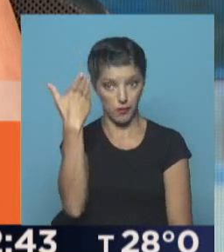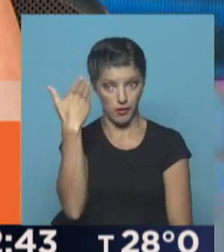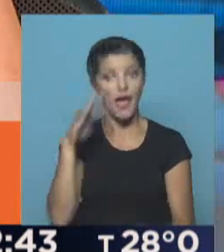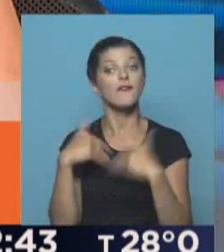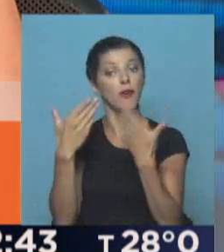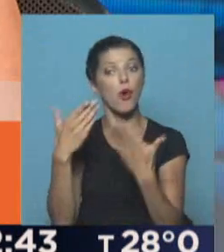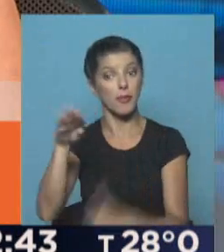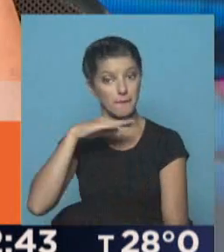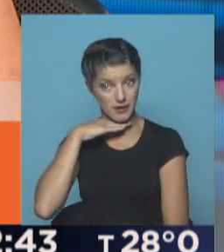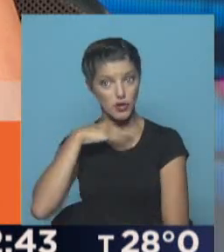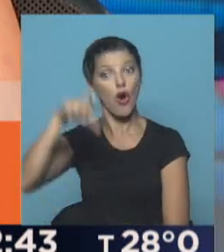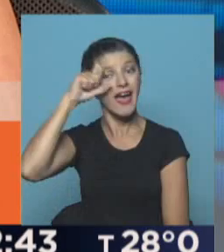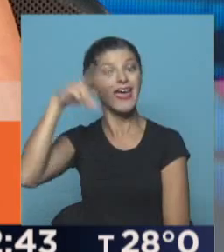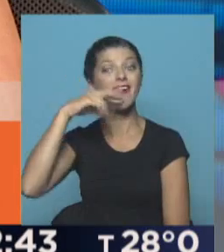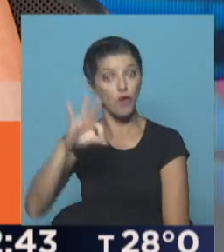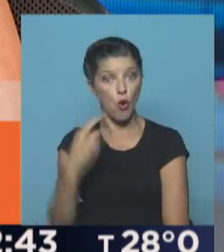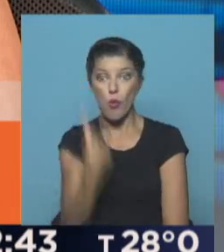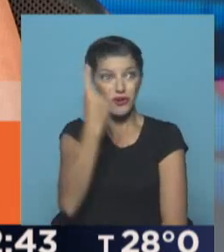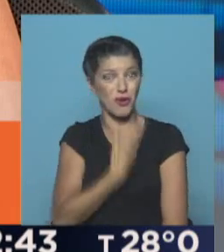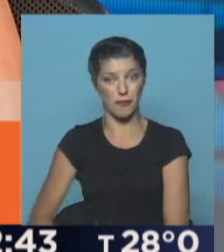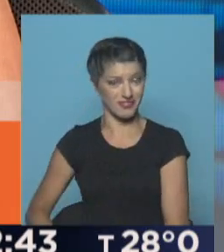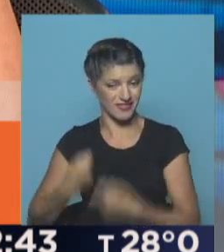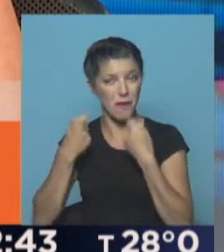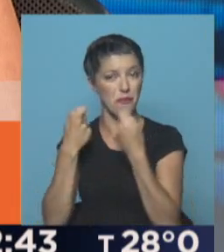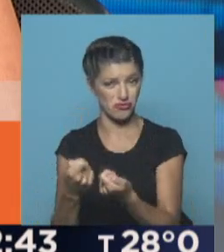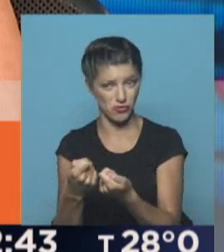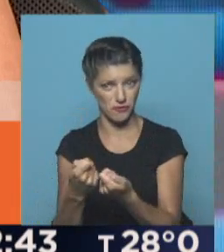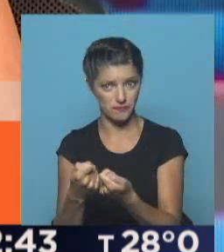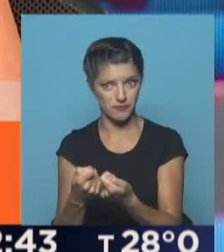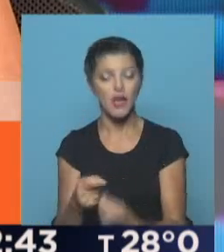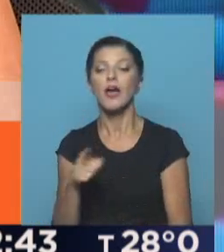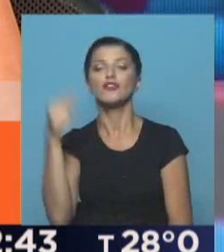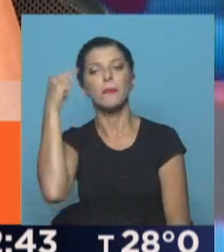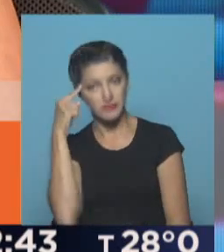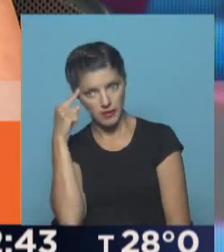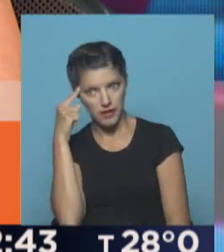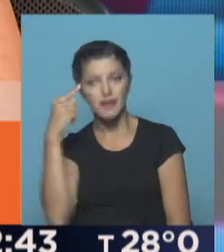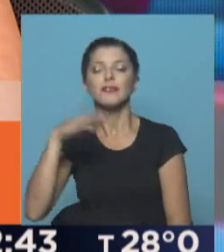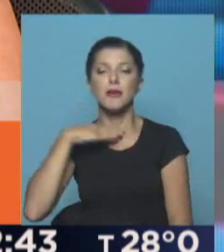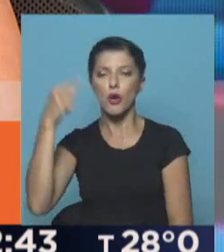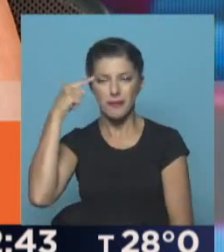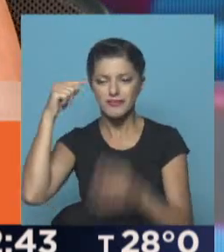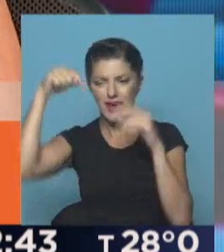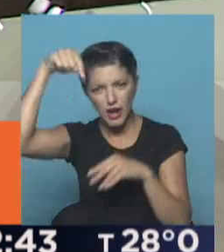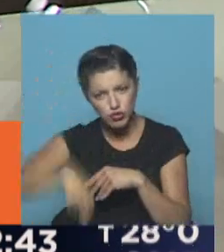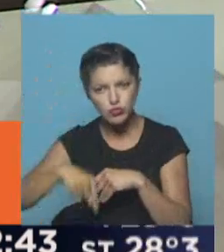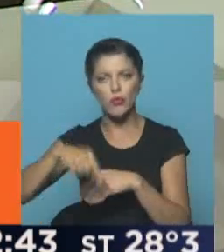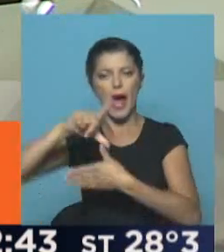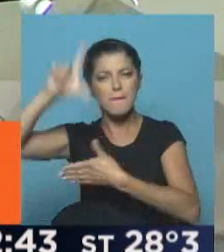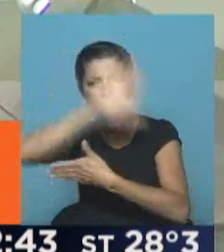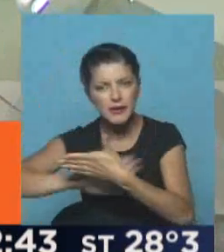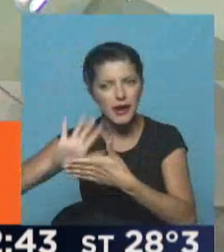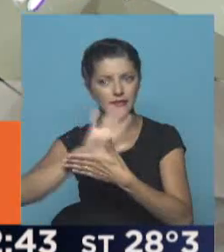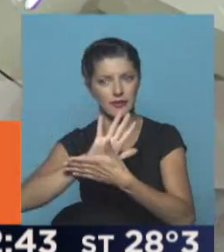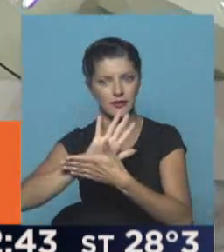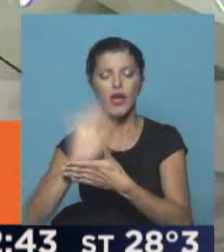México fue Evo Morales, ¿no? Y hacía un llamamiento a que México vea más al sur, América Latina. Y sí, todo es muy noble y muy generoso y